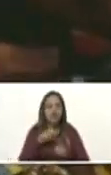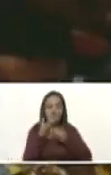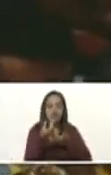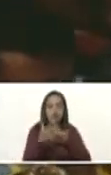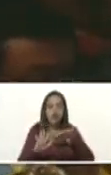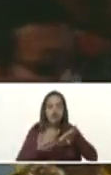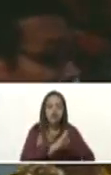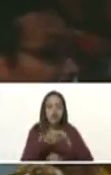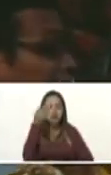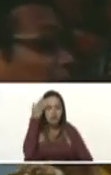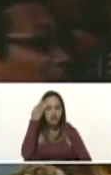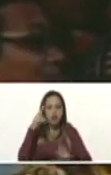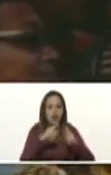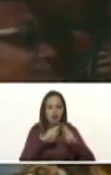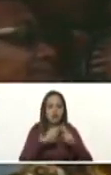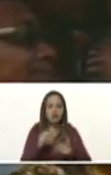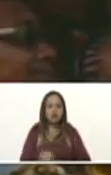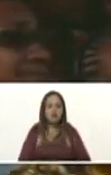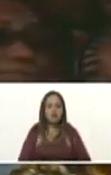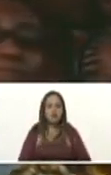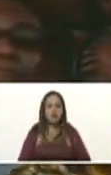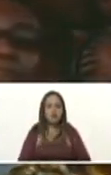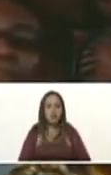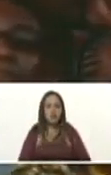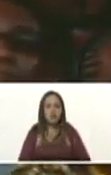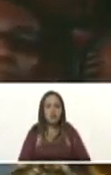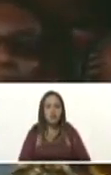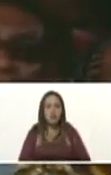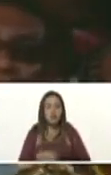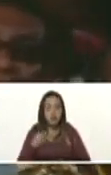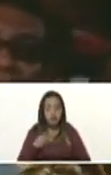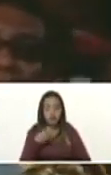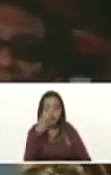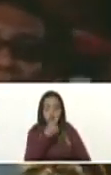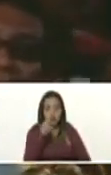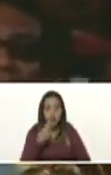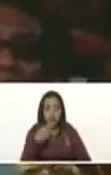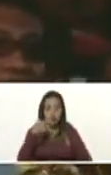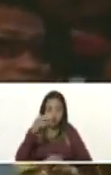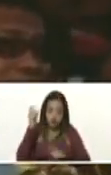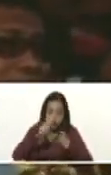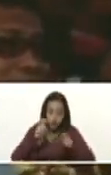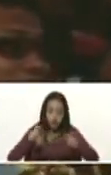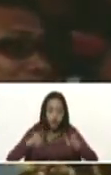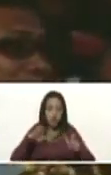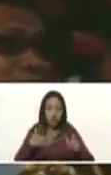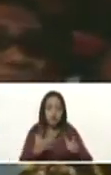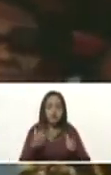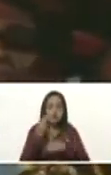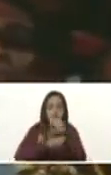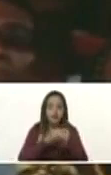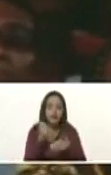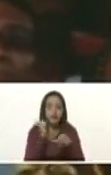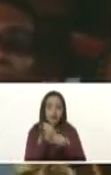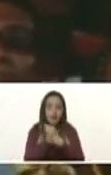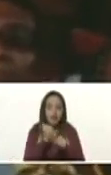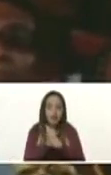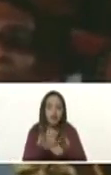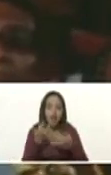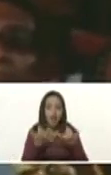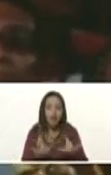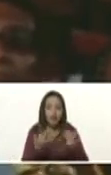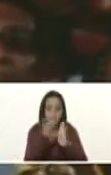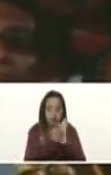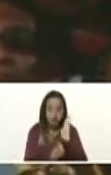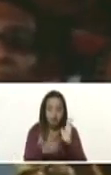de sus saberes ancestrales. Nos comprometemos a su formación para incorporarlos a cumplir las tareas derivadas de la presente